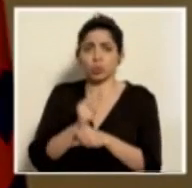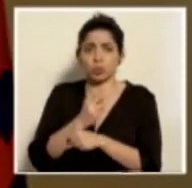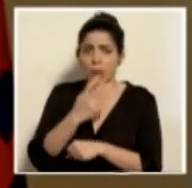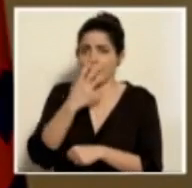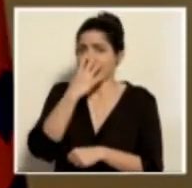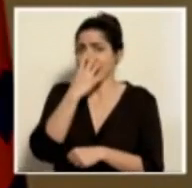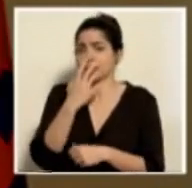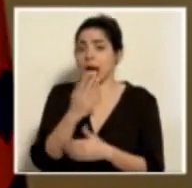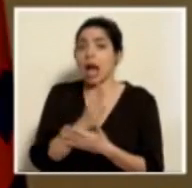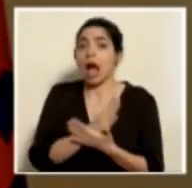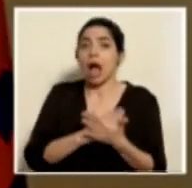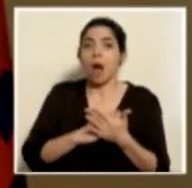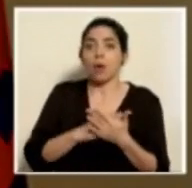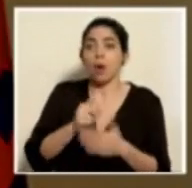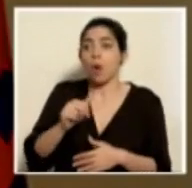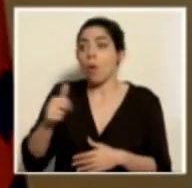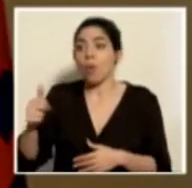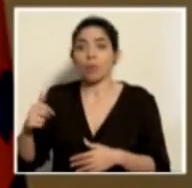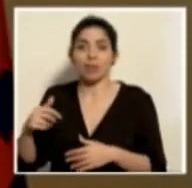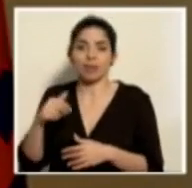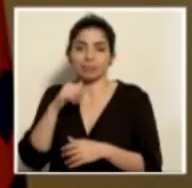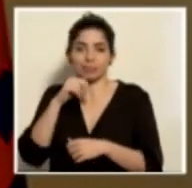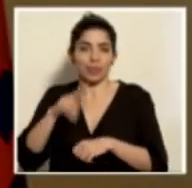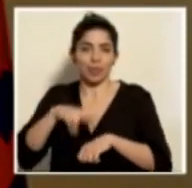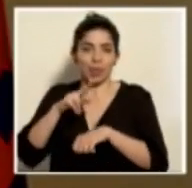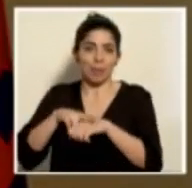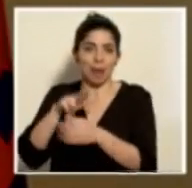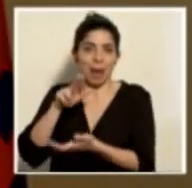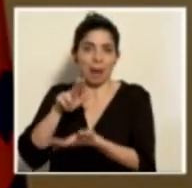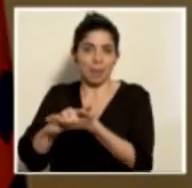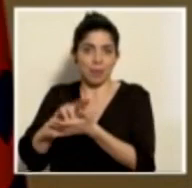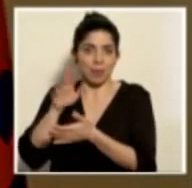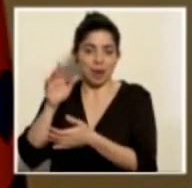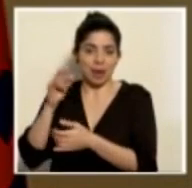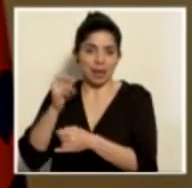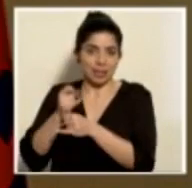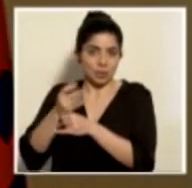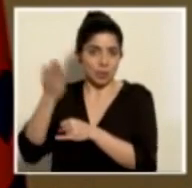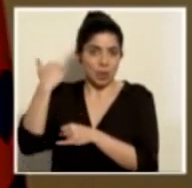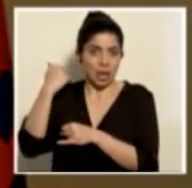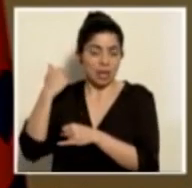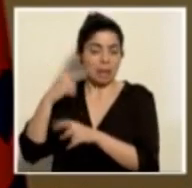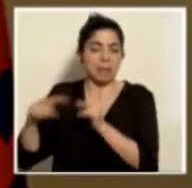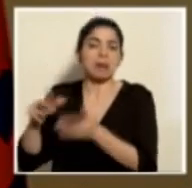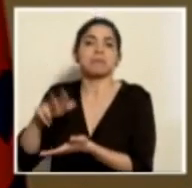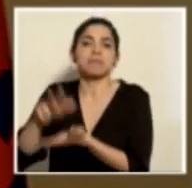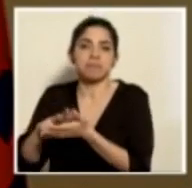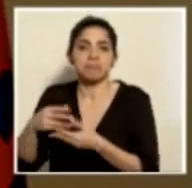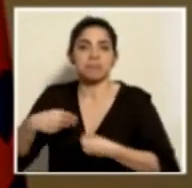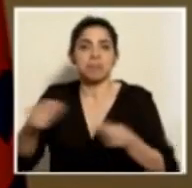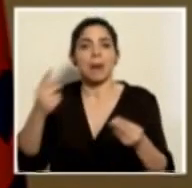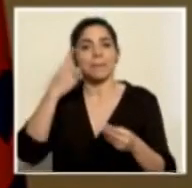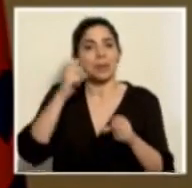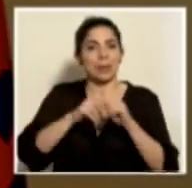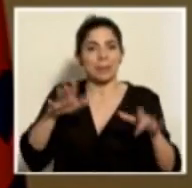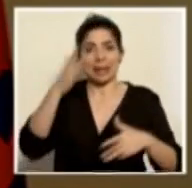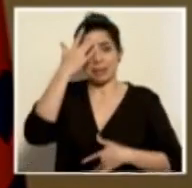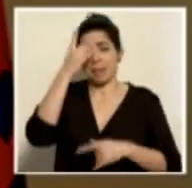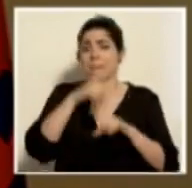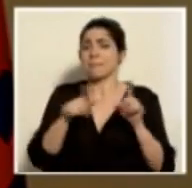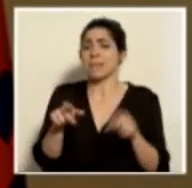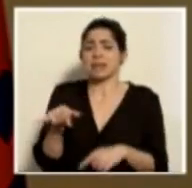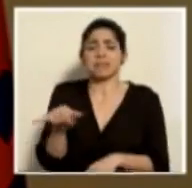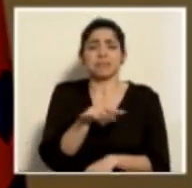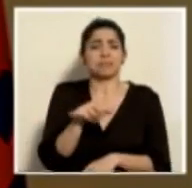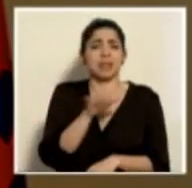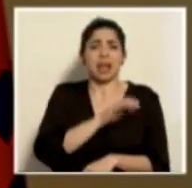mascarillas aún no aprobadas por la misma entidad previamente debido a la pandemia, pero son de la